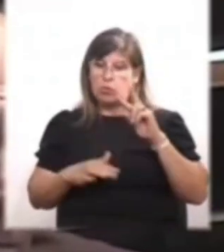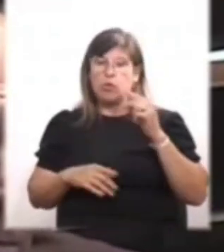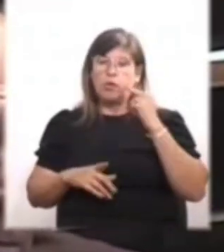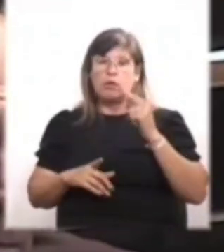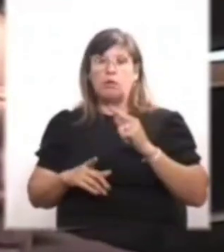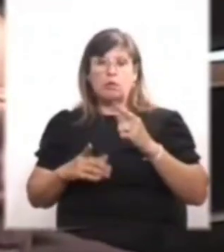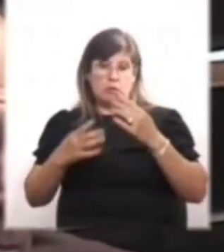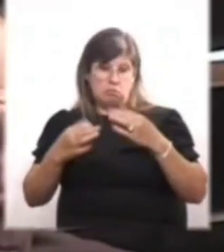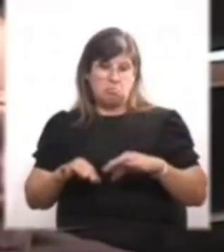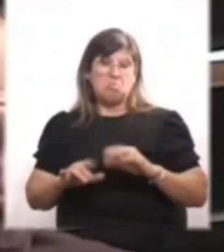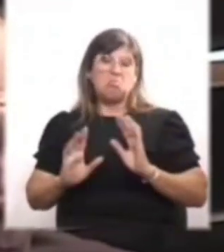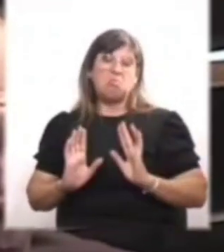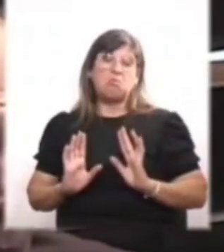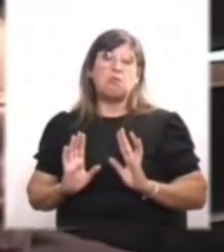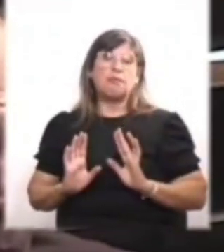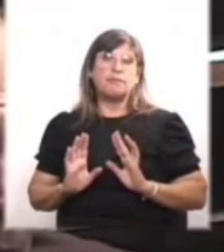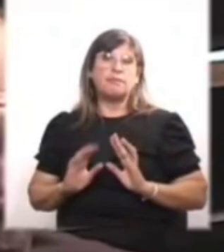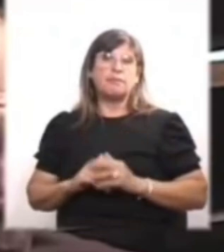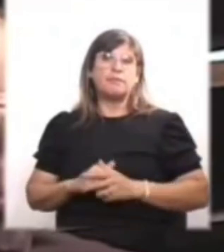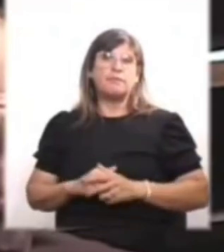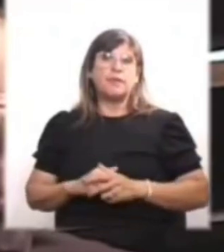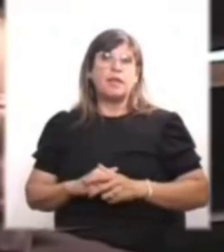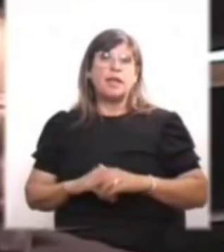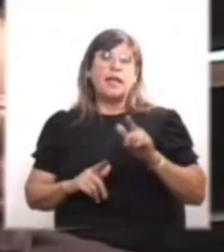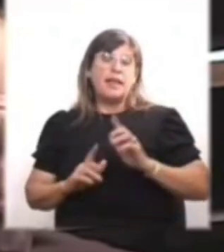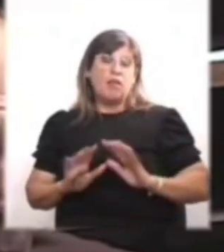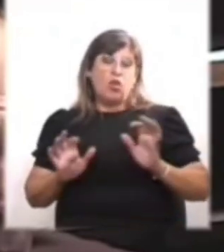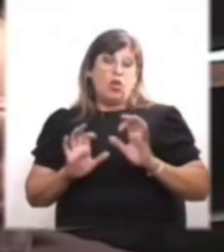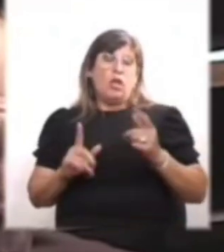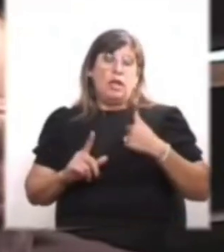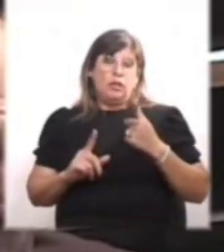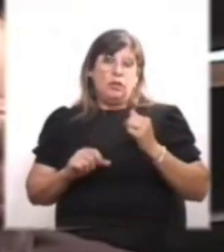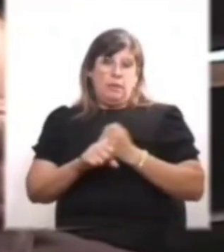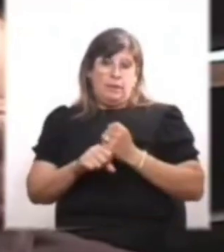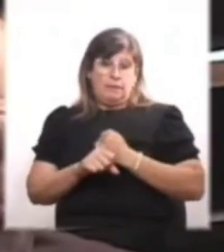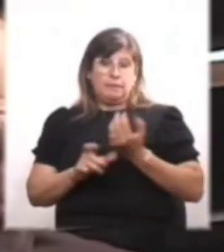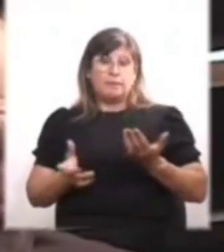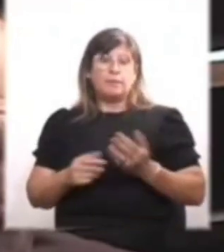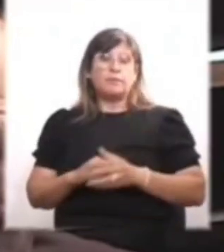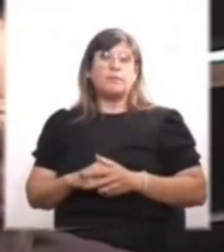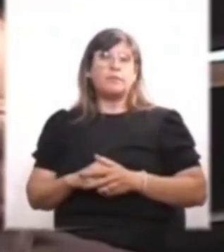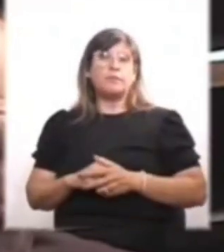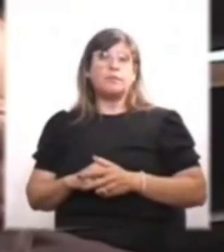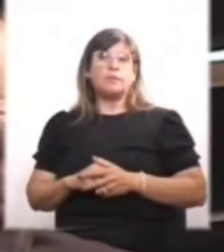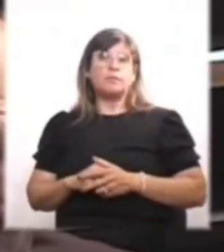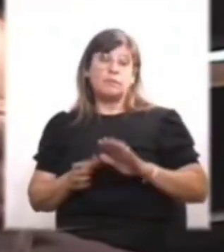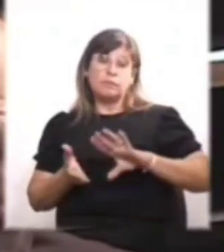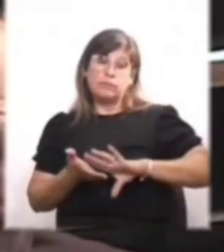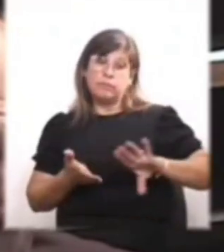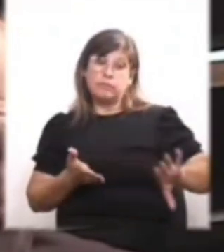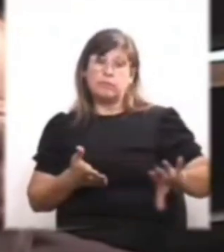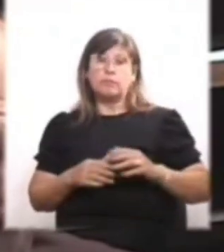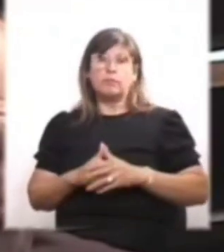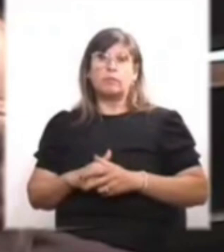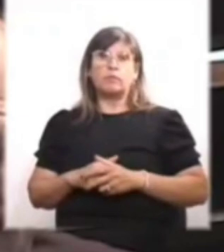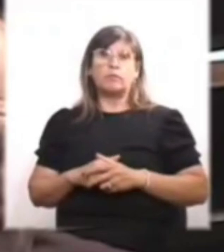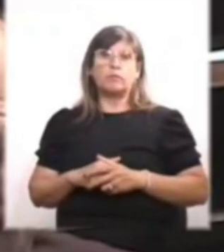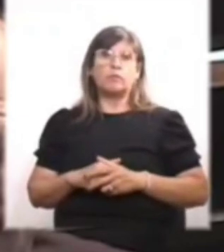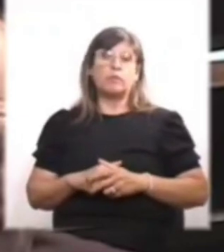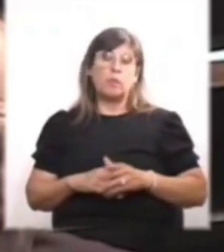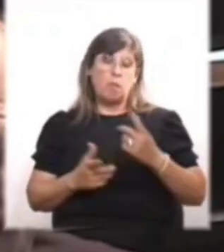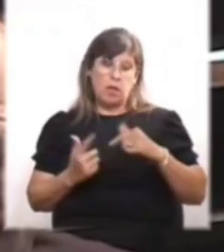válida del funcionario. dejando de lado en parte, pero